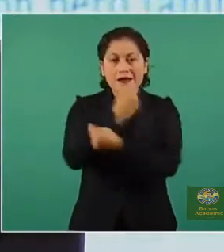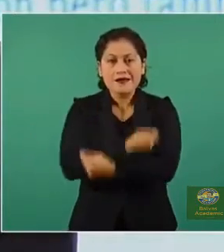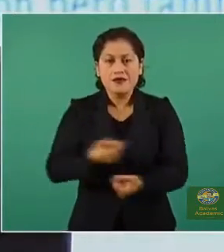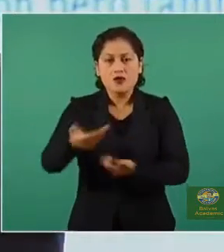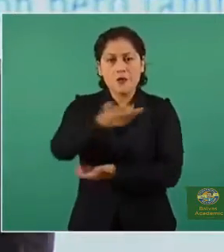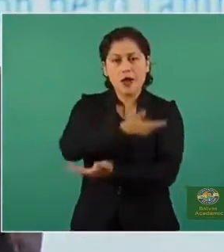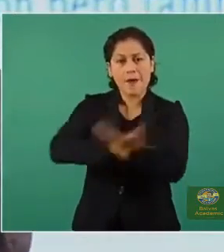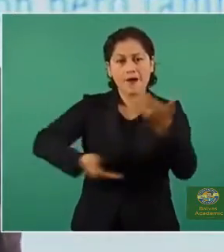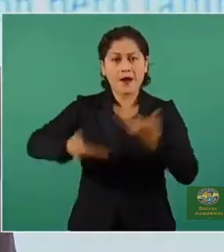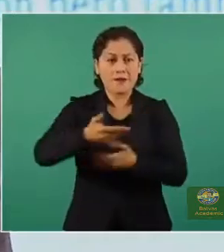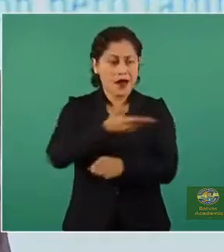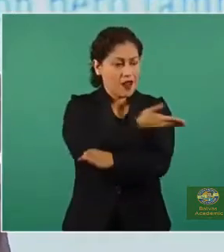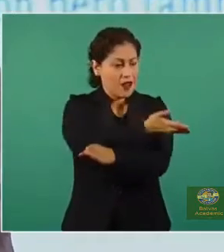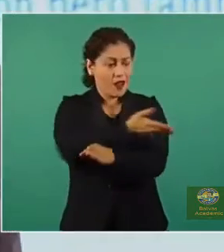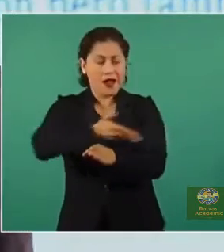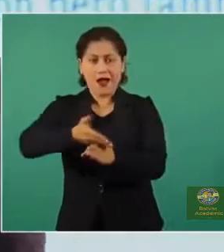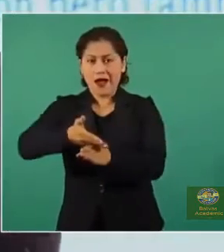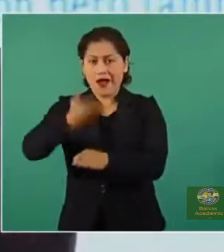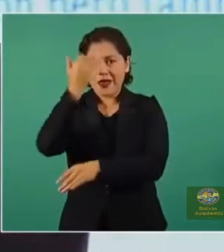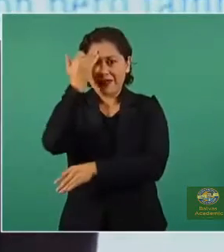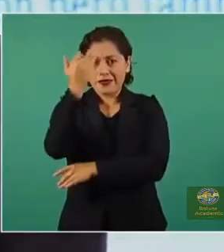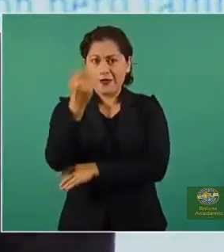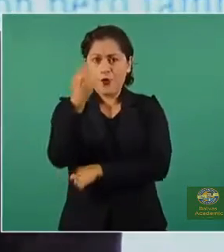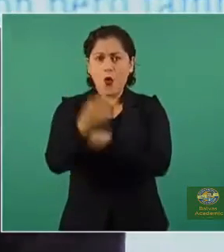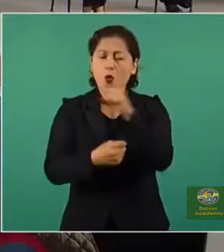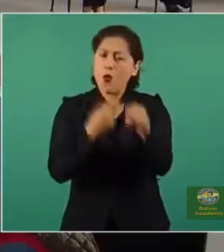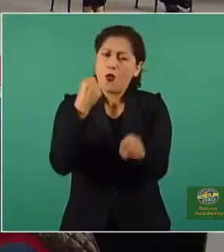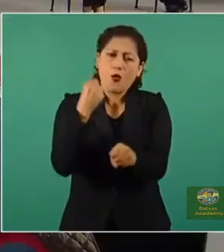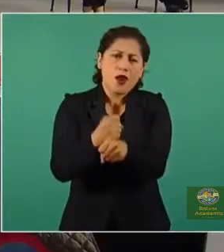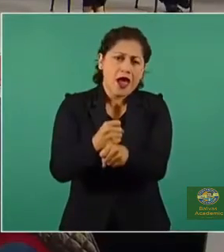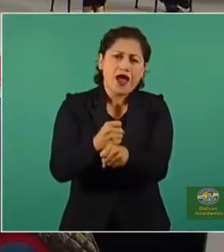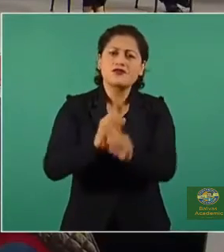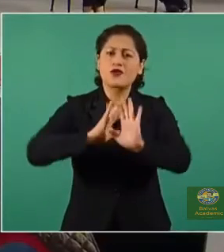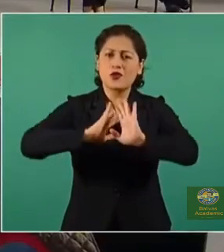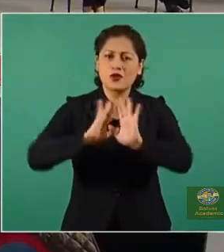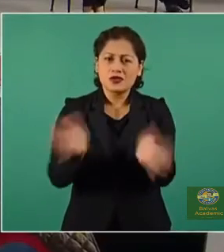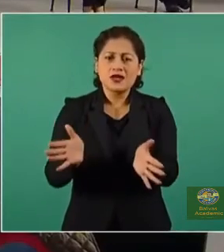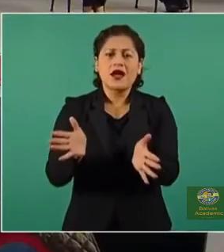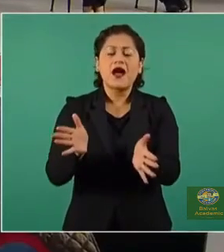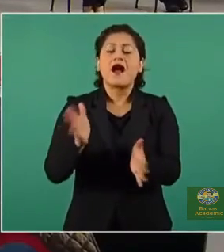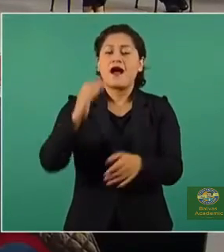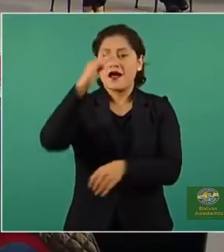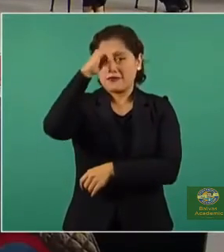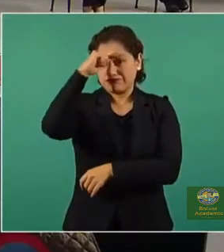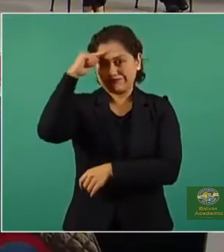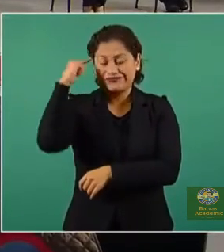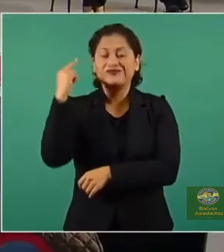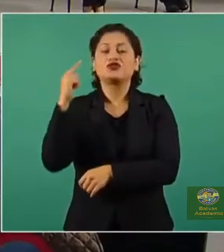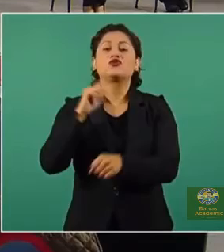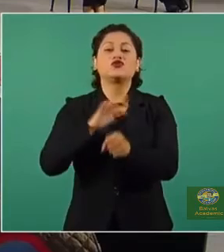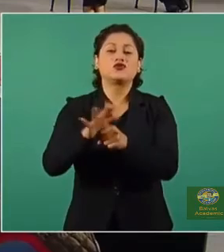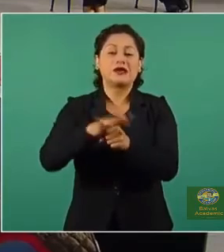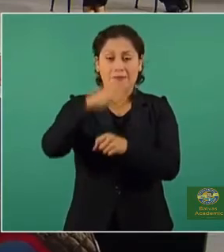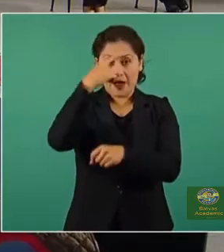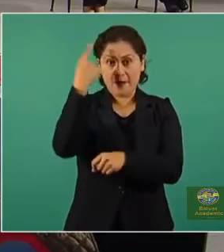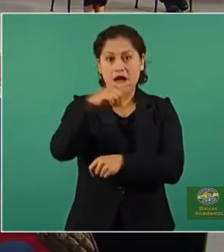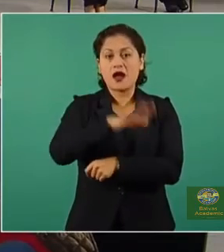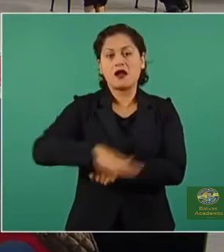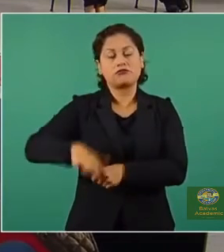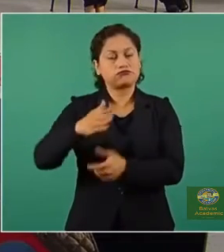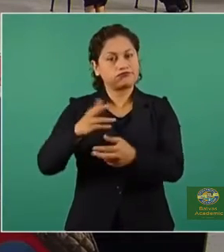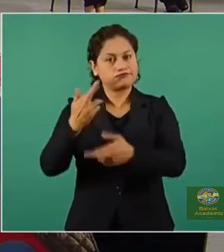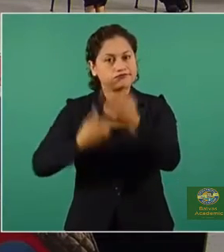estado ausentes durante más de un año las niñas y los niños. Y junto con ello, tomar las medidas preventivas, lo decía